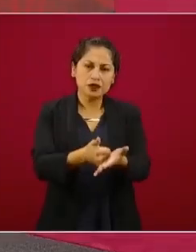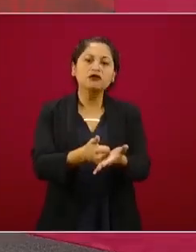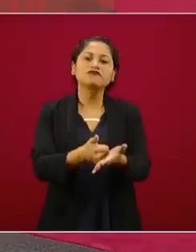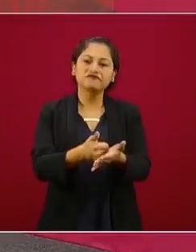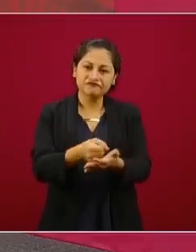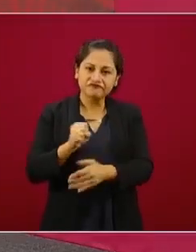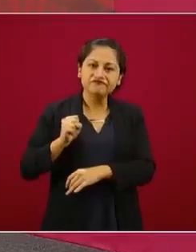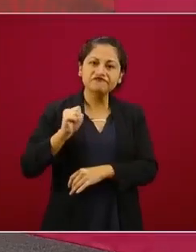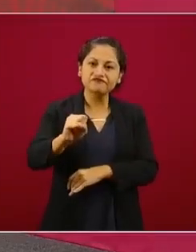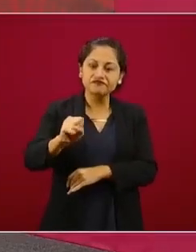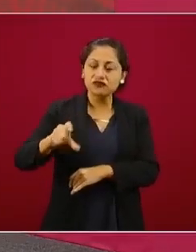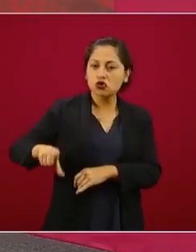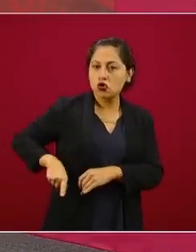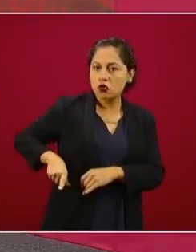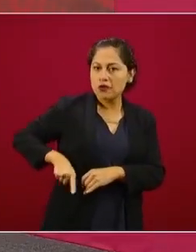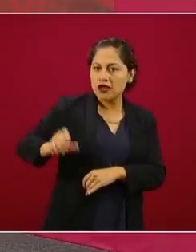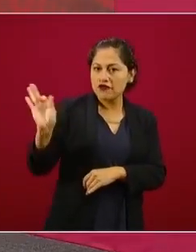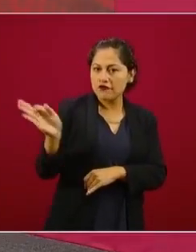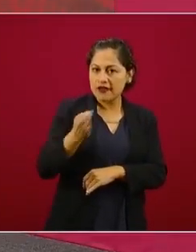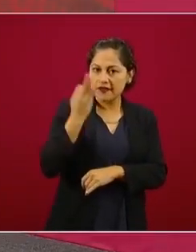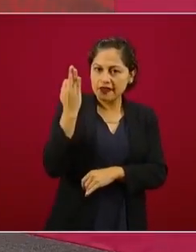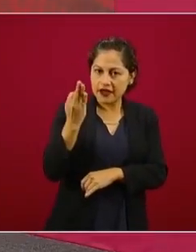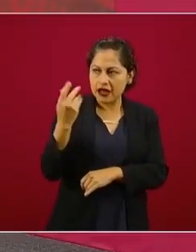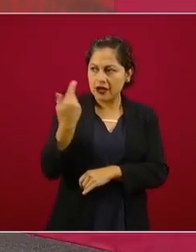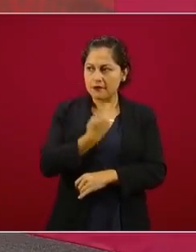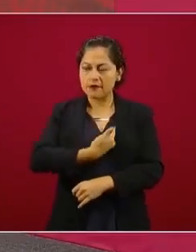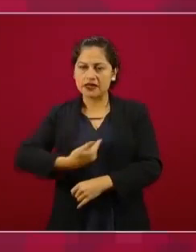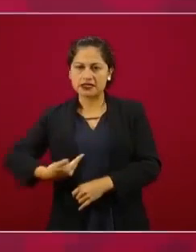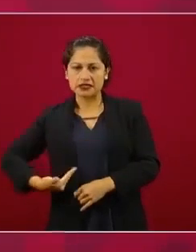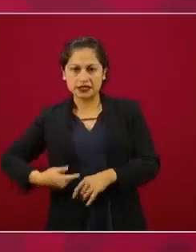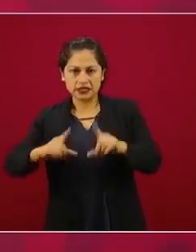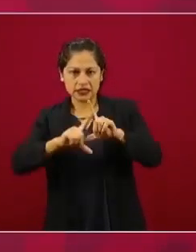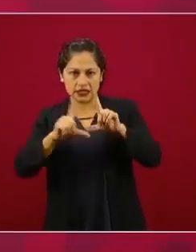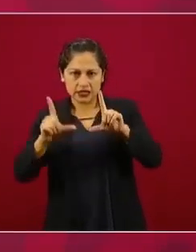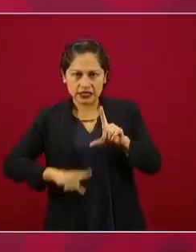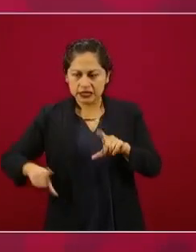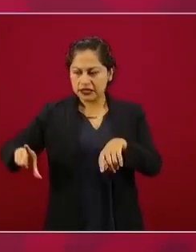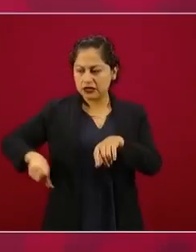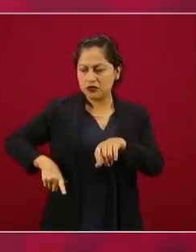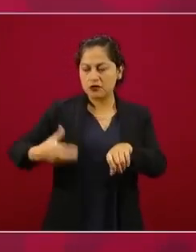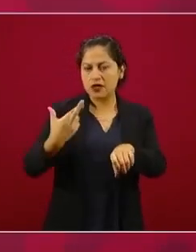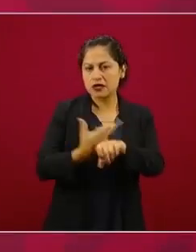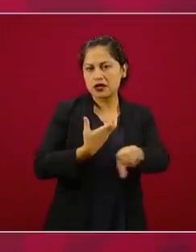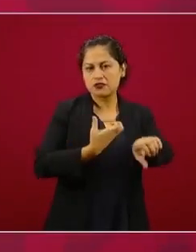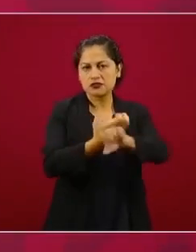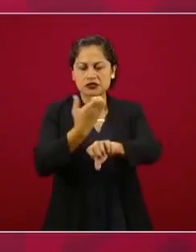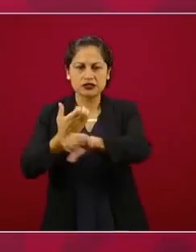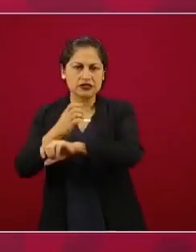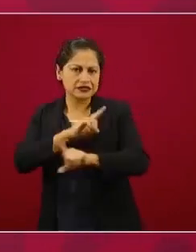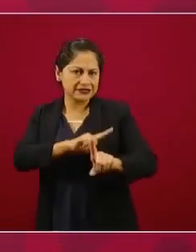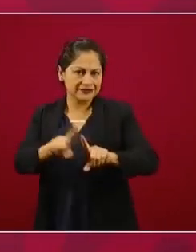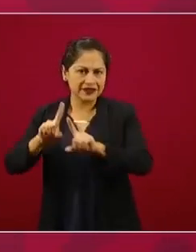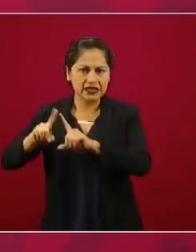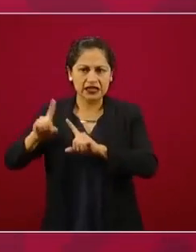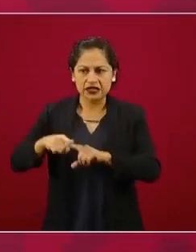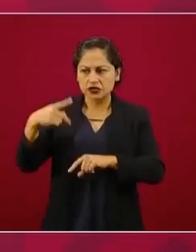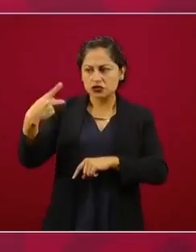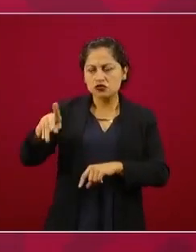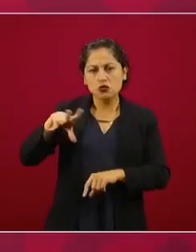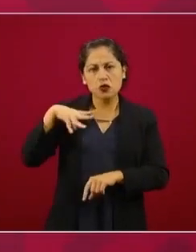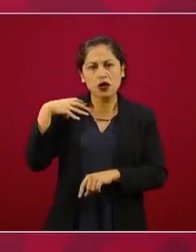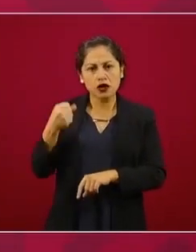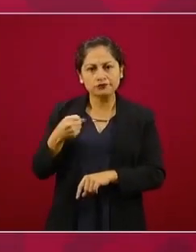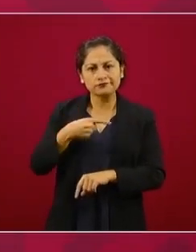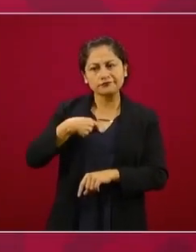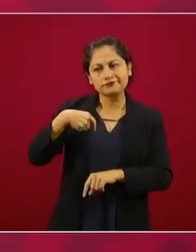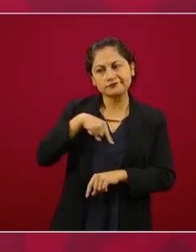gobierno federal, del presidente de la República, de los gobernadores estatales y por supuesto no dejarlos solos y poner ese granito de